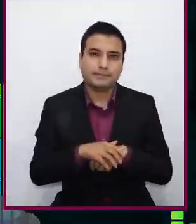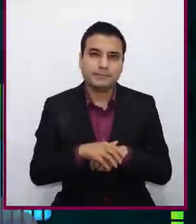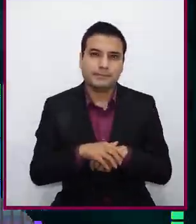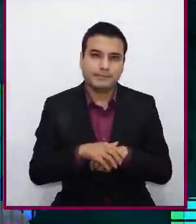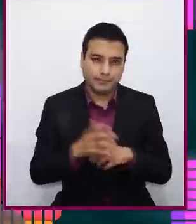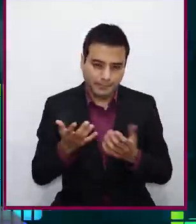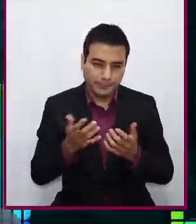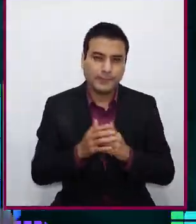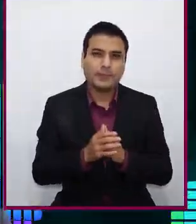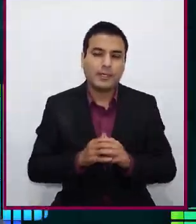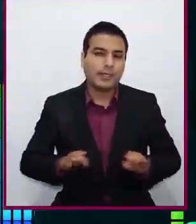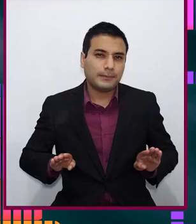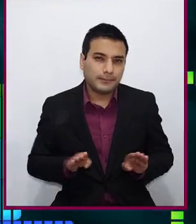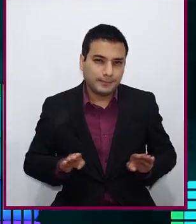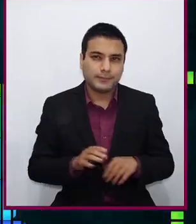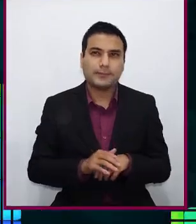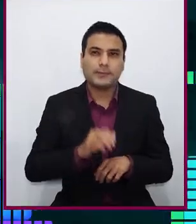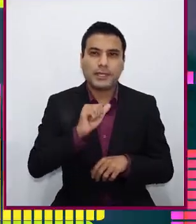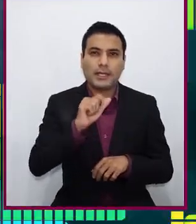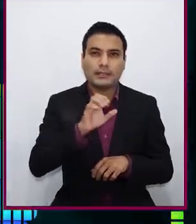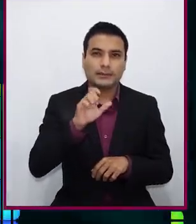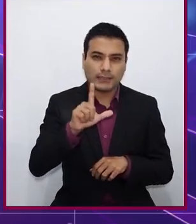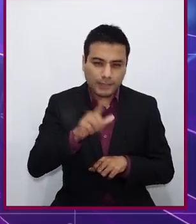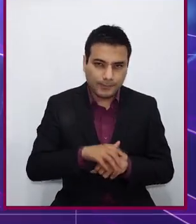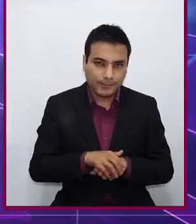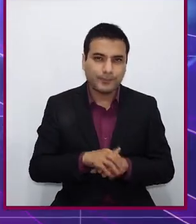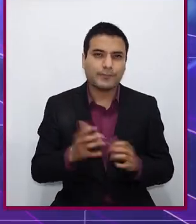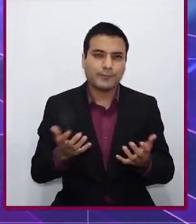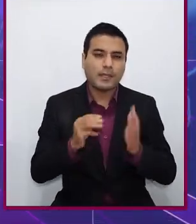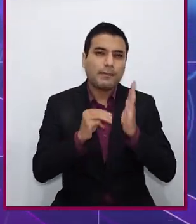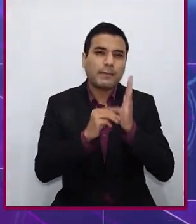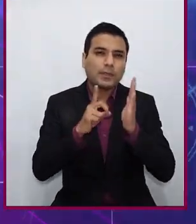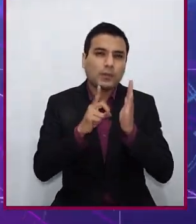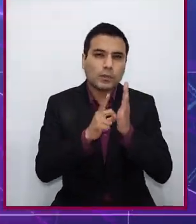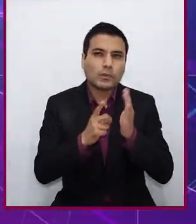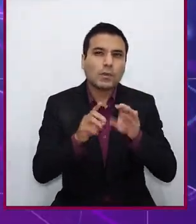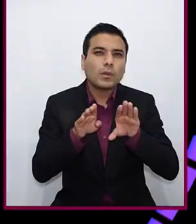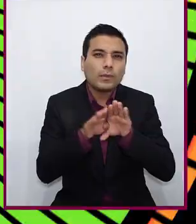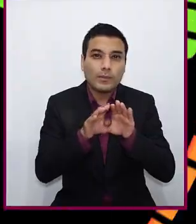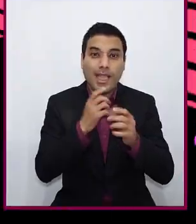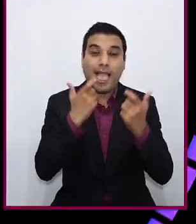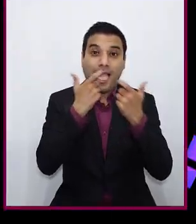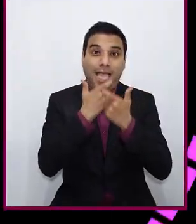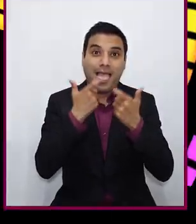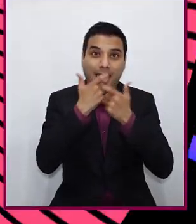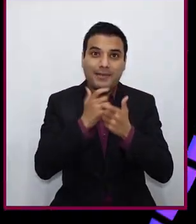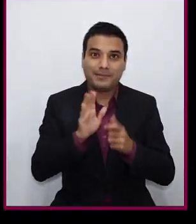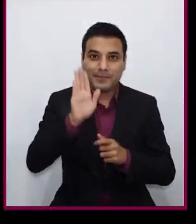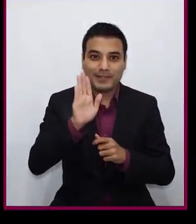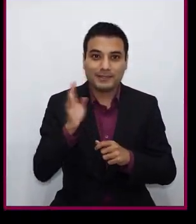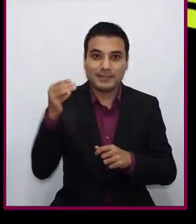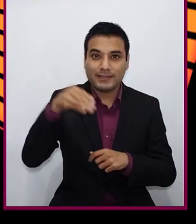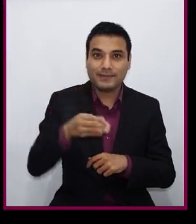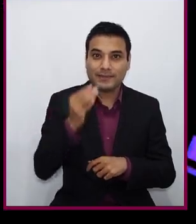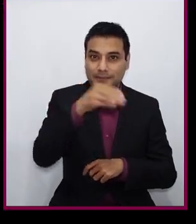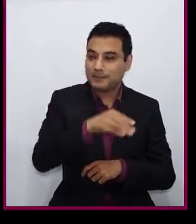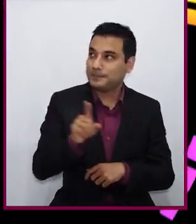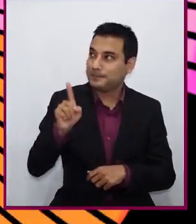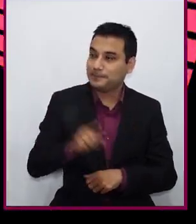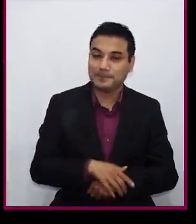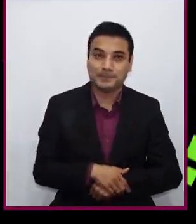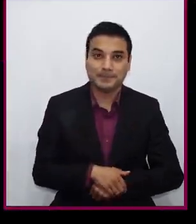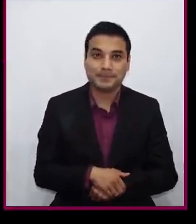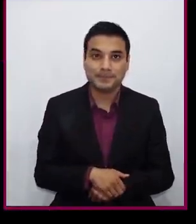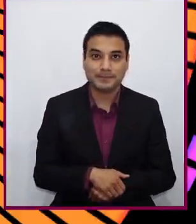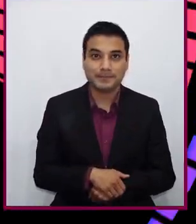está segura de que me estás programando bien no sé ya lo veremos ahora amigos qué les parece si vamos a la